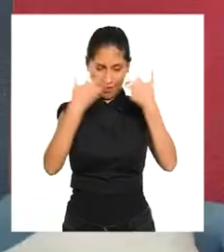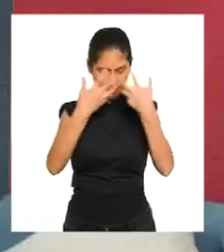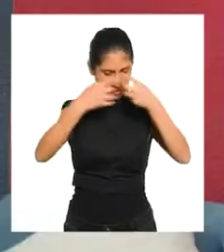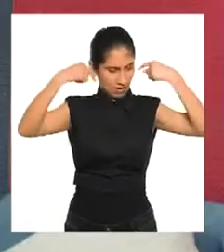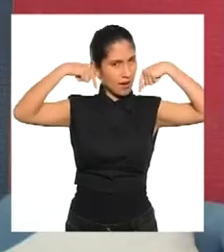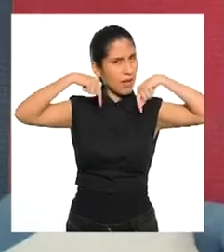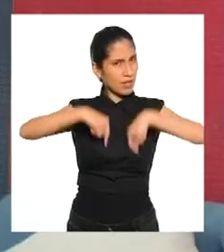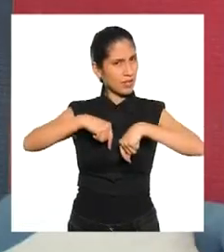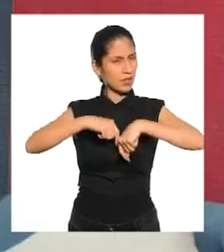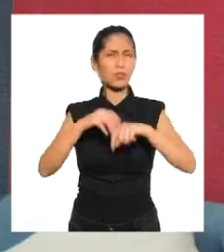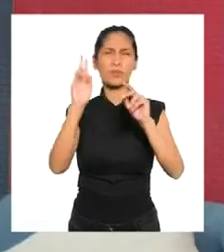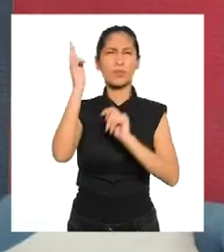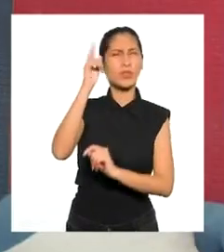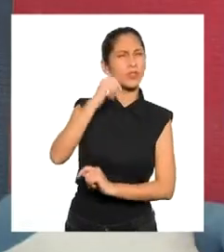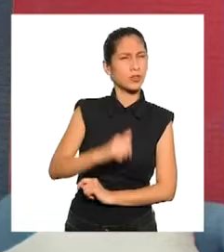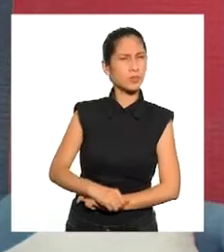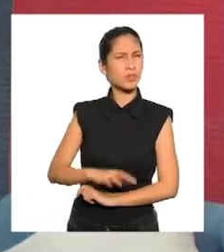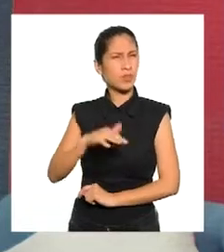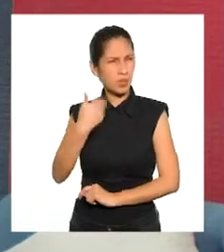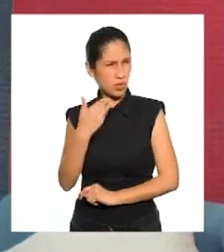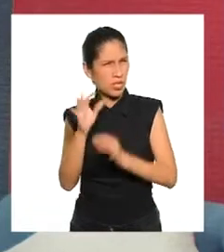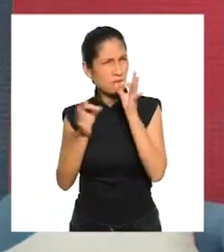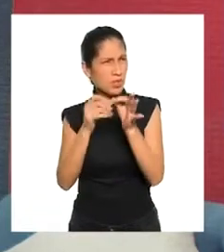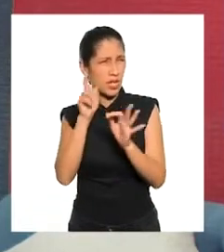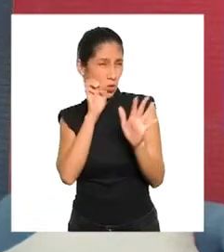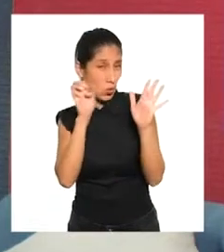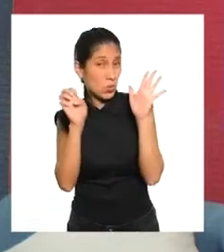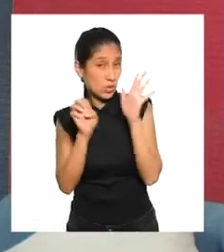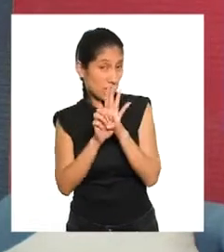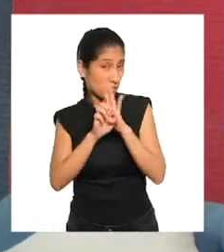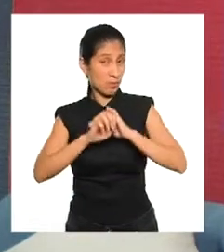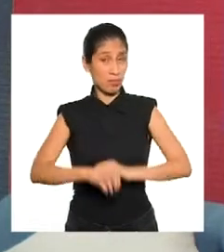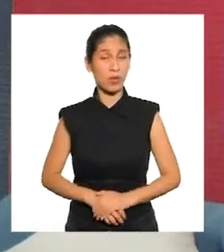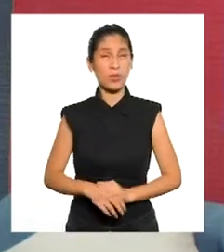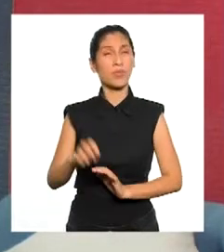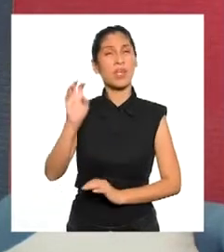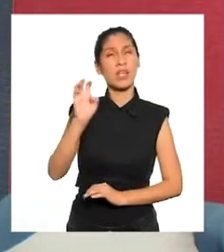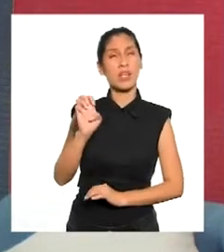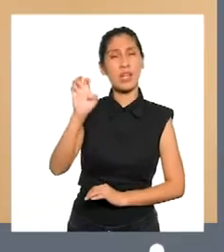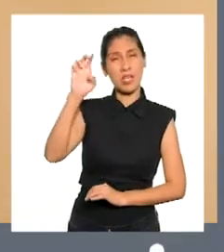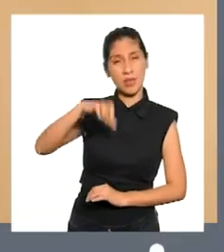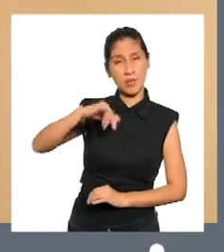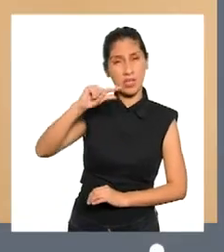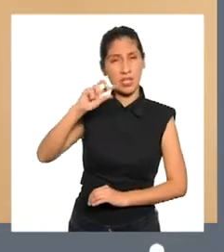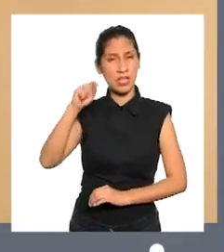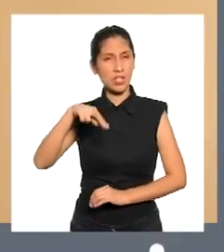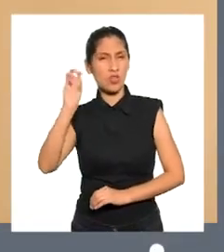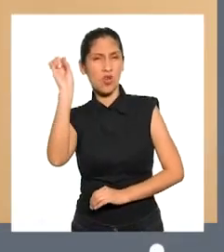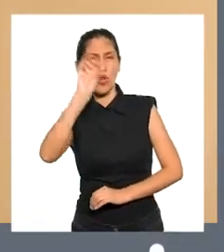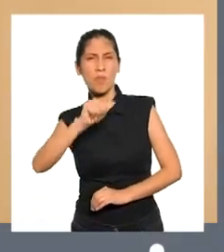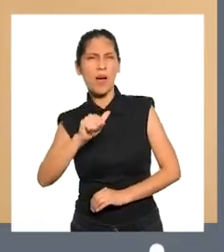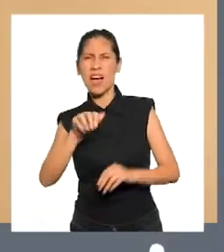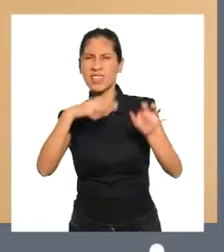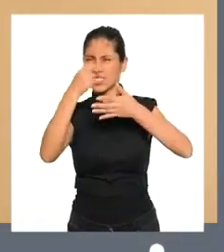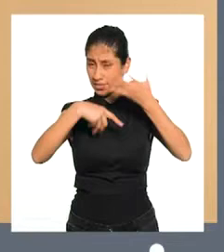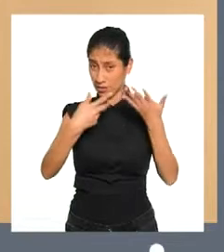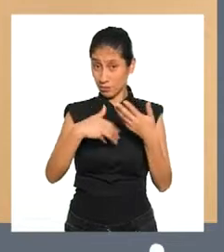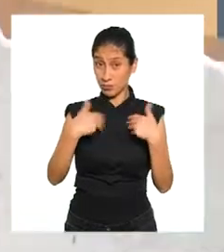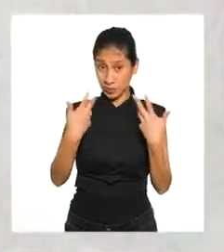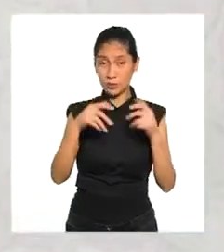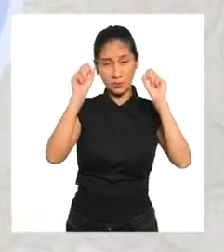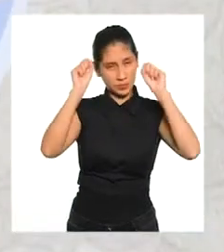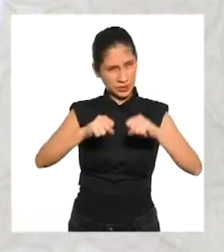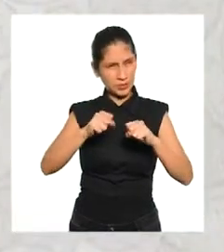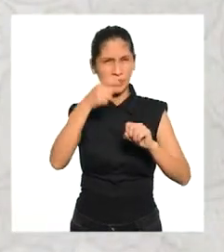ellos. Profesor, ¿puede poner un ejemplo de cómo funciona lo del epigenoma en nuestra vida? Claro, hay un estudio